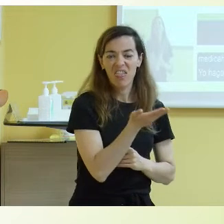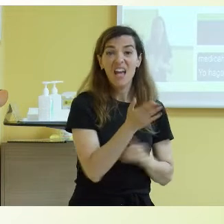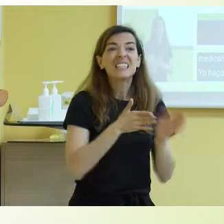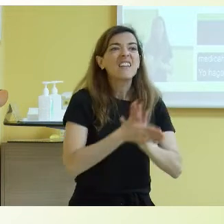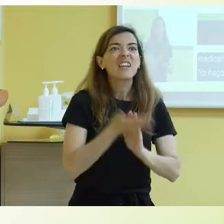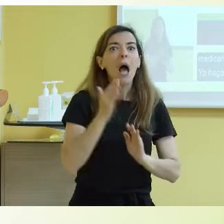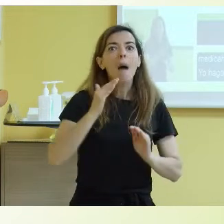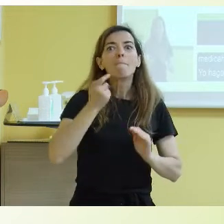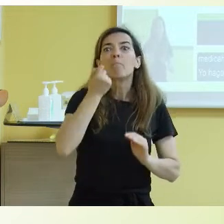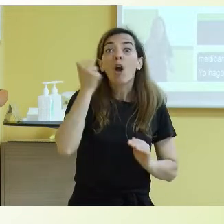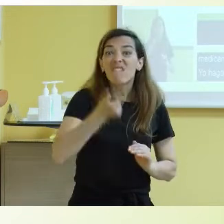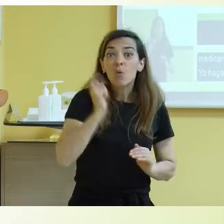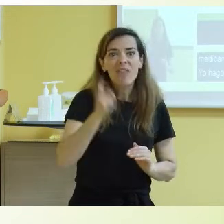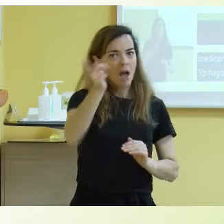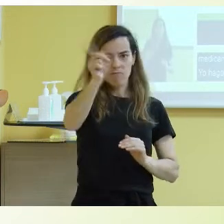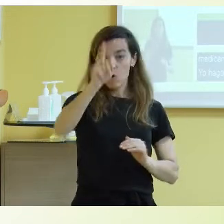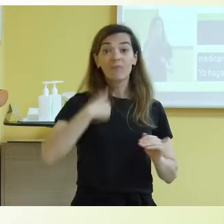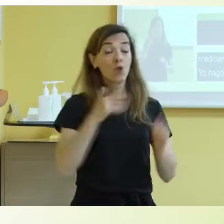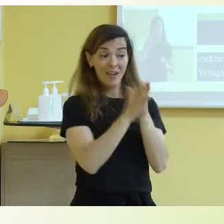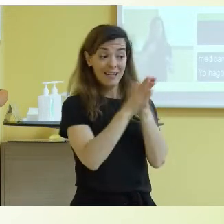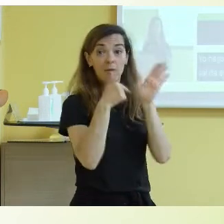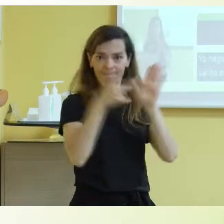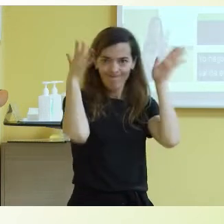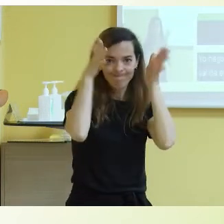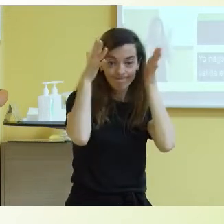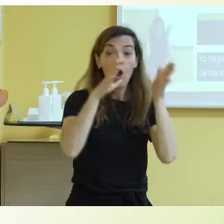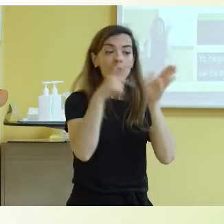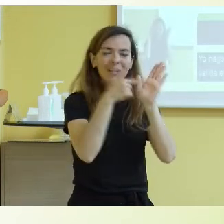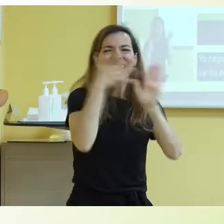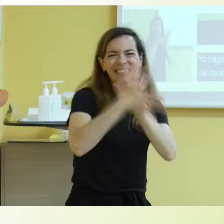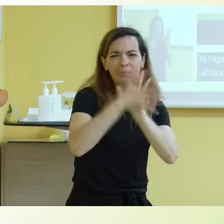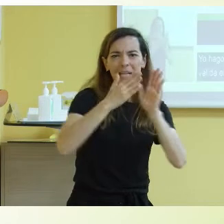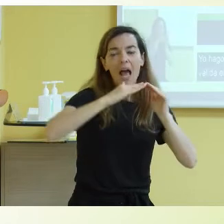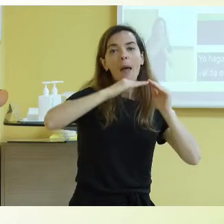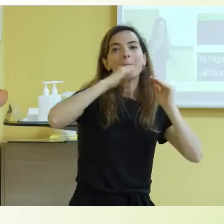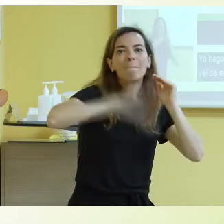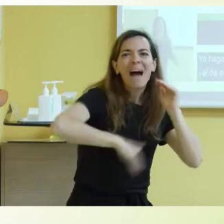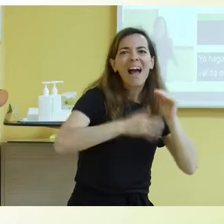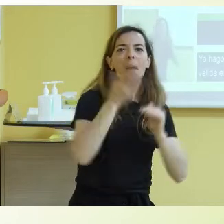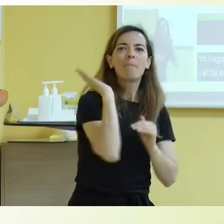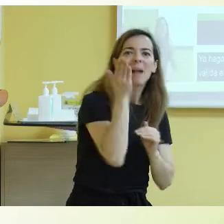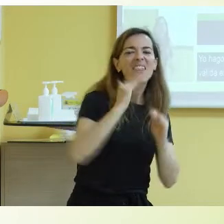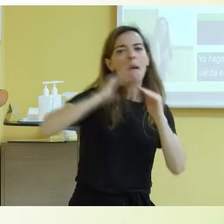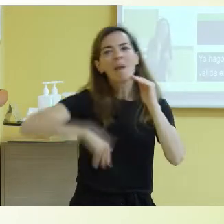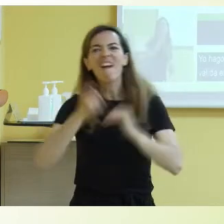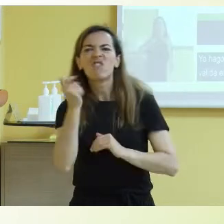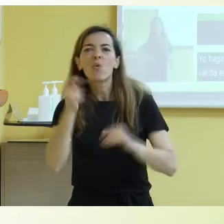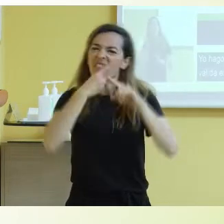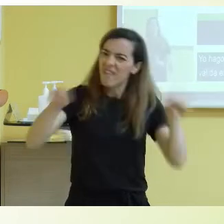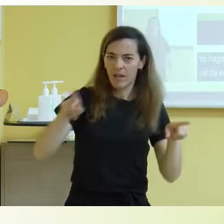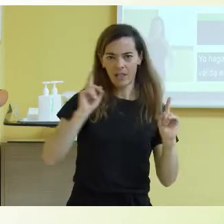frecuencia. Por eso recomiendo ese libro, porque ese libro explica por qué baja prevalencia no es baja frecuencia. Me imagino que también lo